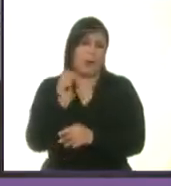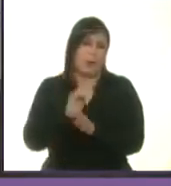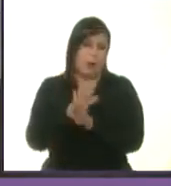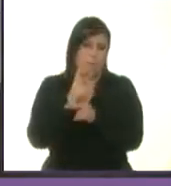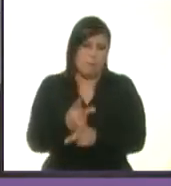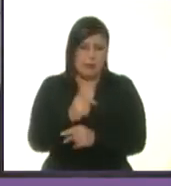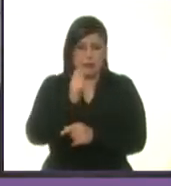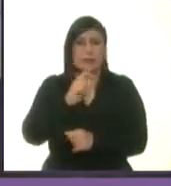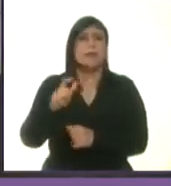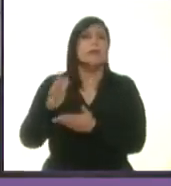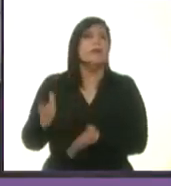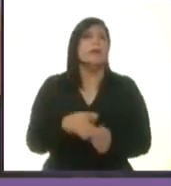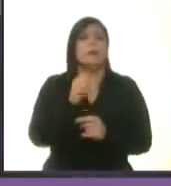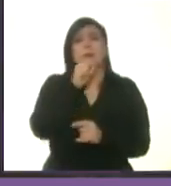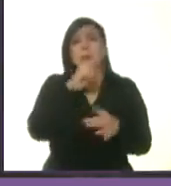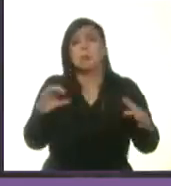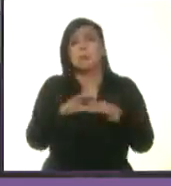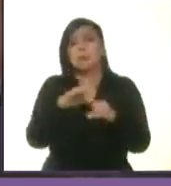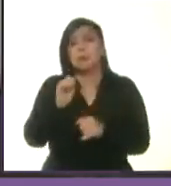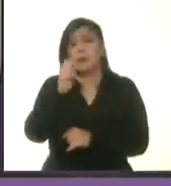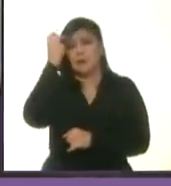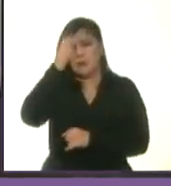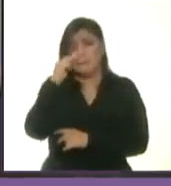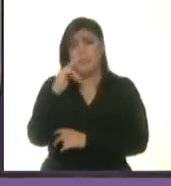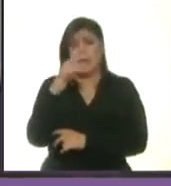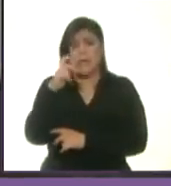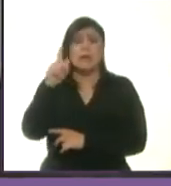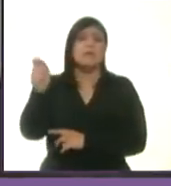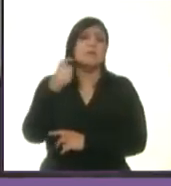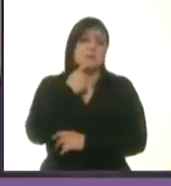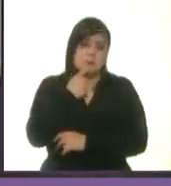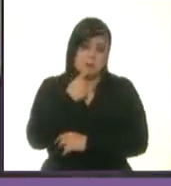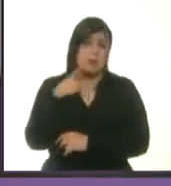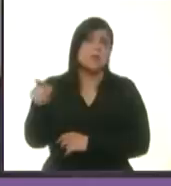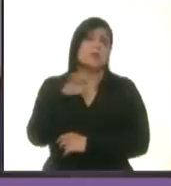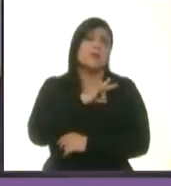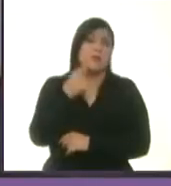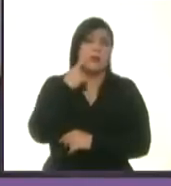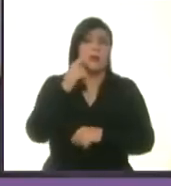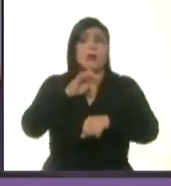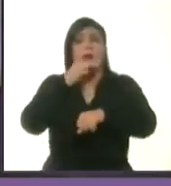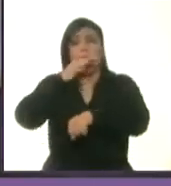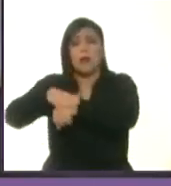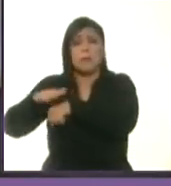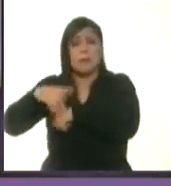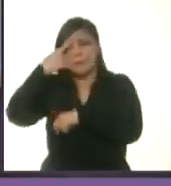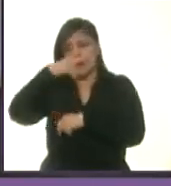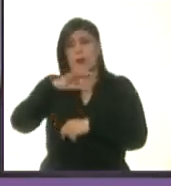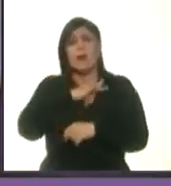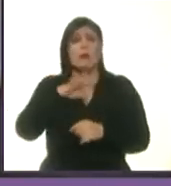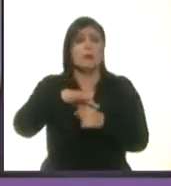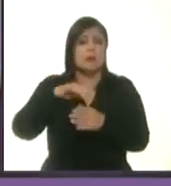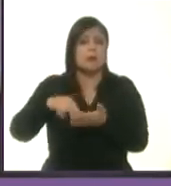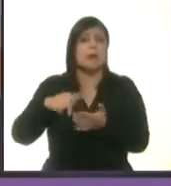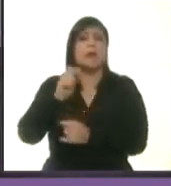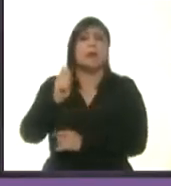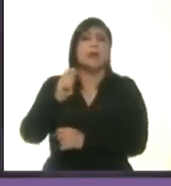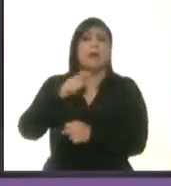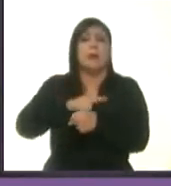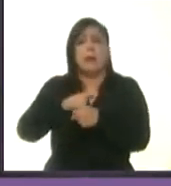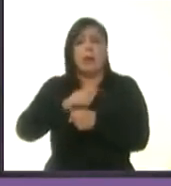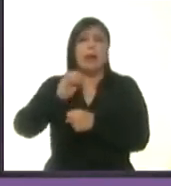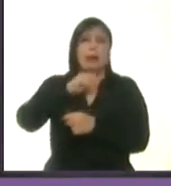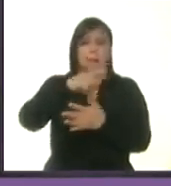creo que junto con mikel lópez obrador pondrá consulta derechos constitucionales de los ciudadanos el gp y el aborto y la